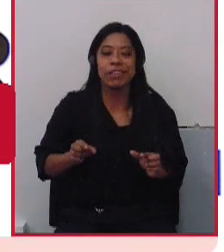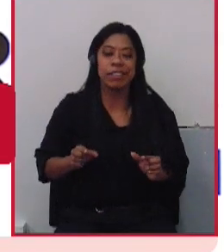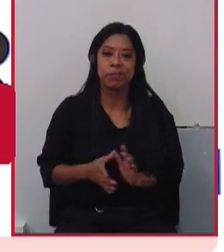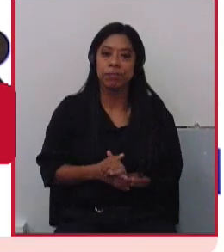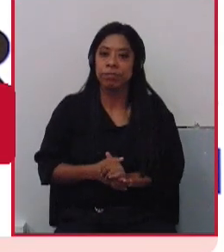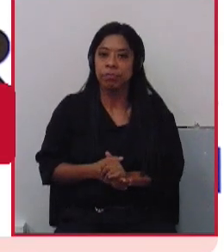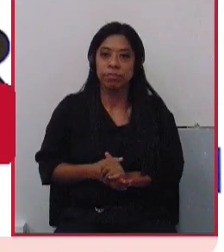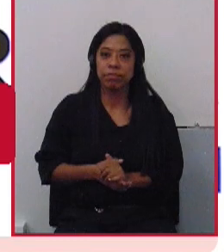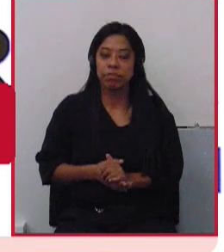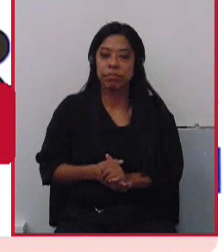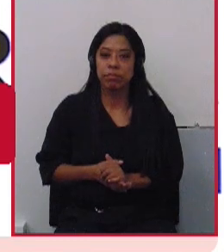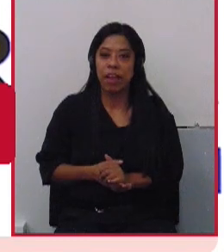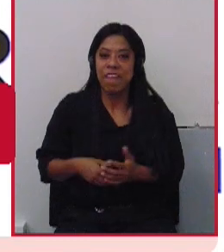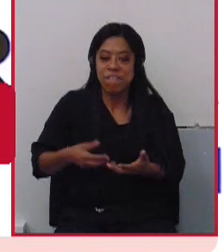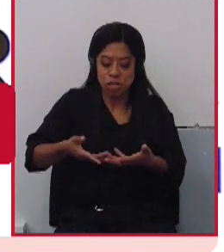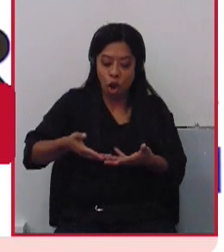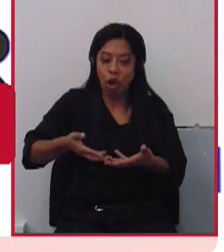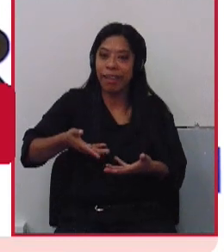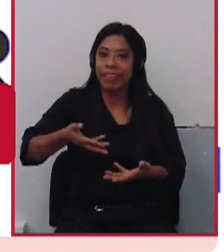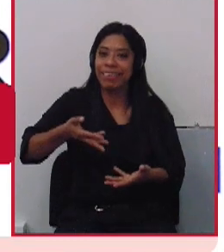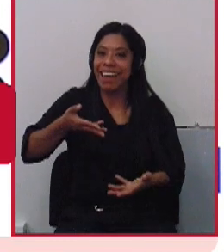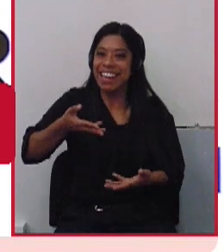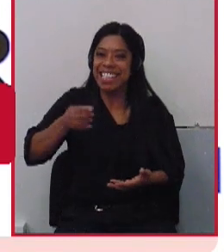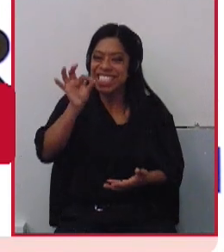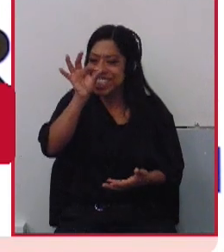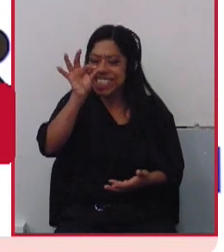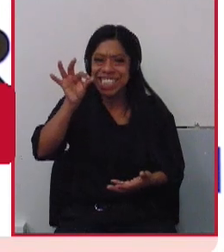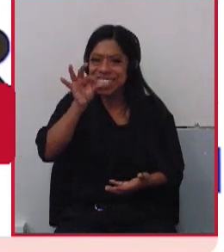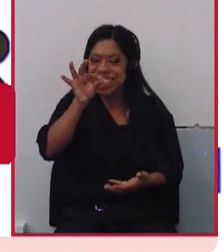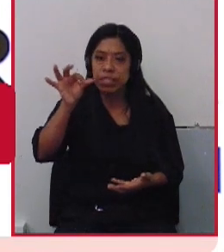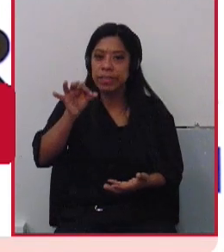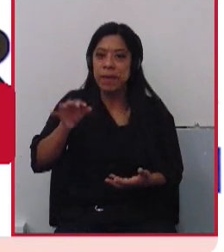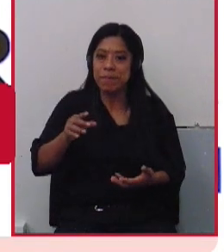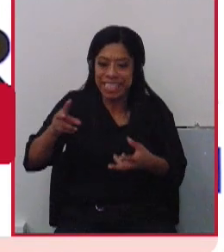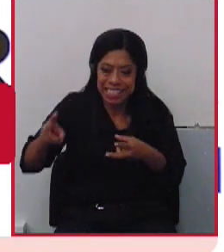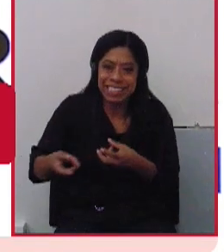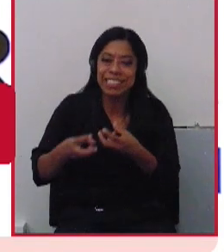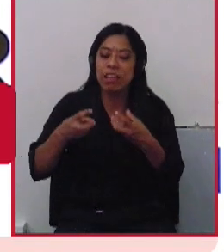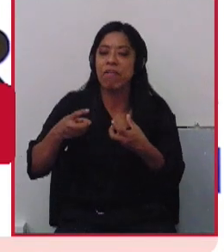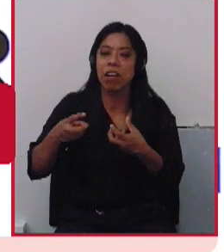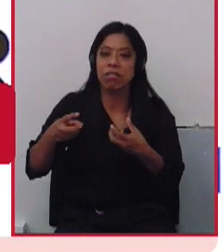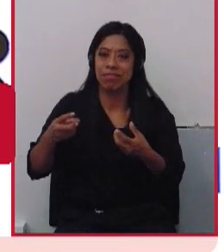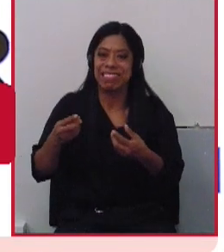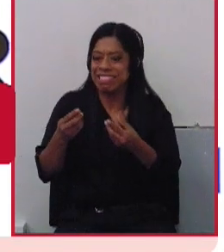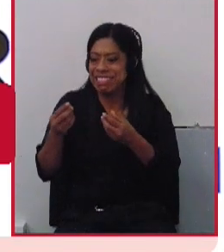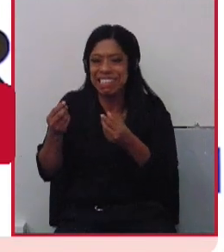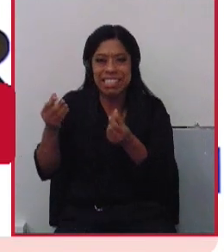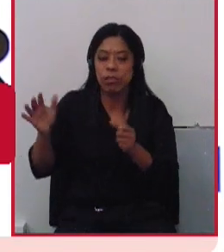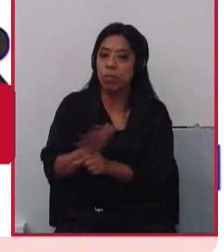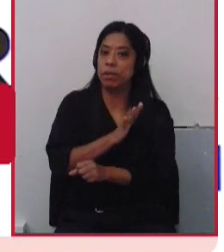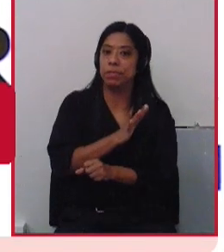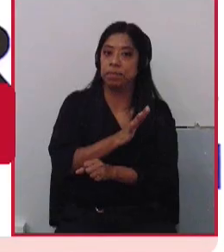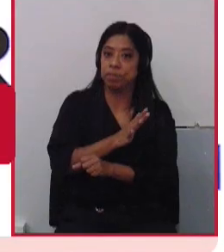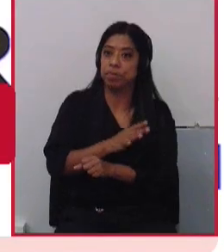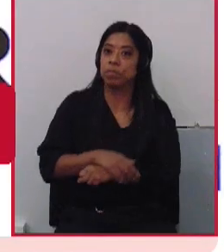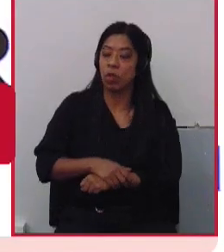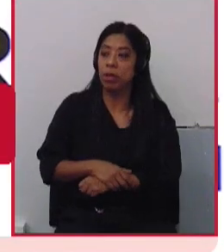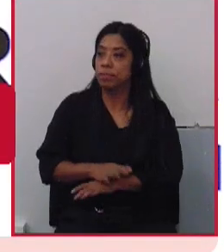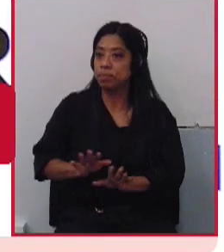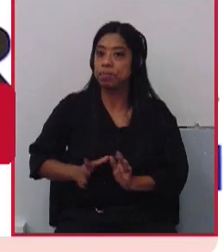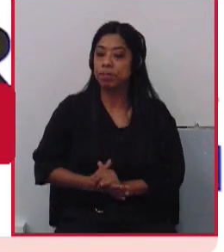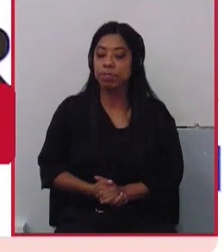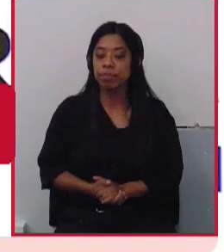poder flotar esas fracciones, ¿no? Maximizar la recuperación de esas fracciones. Eso.